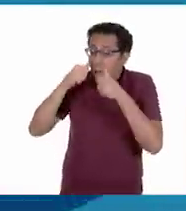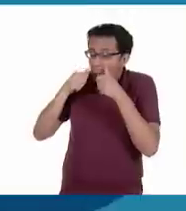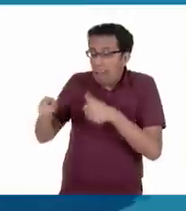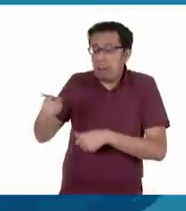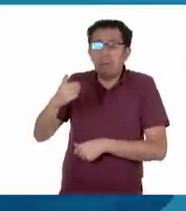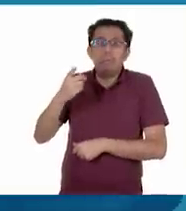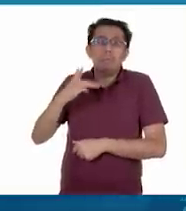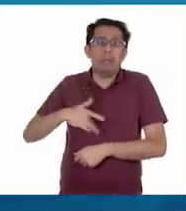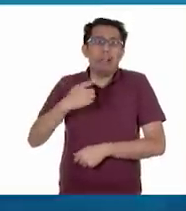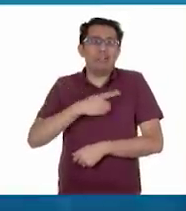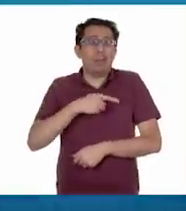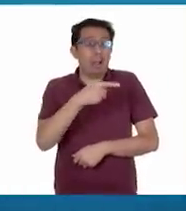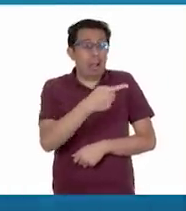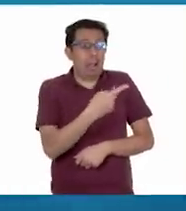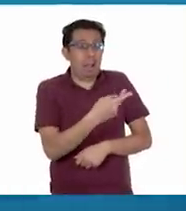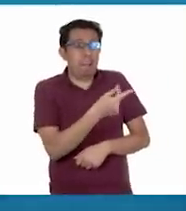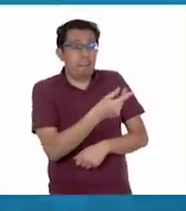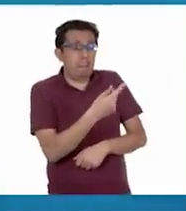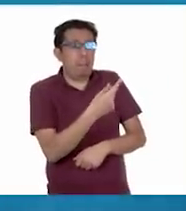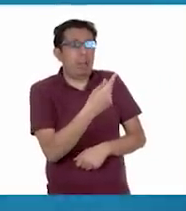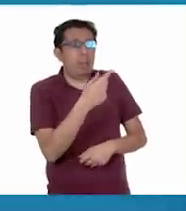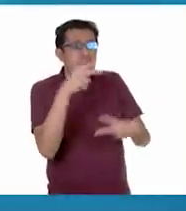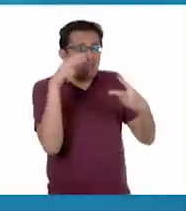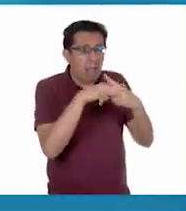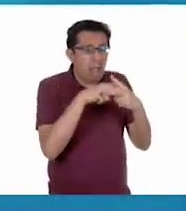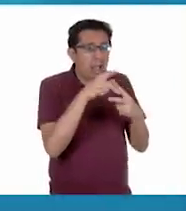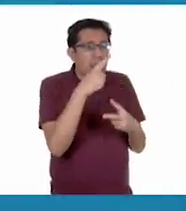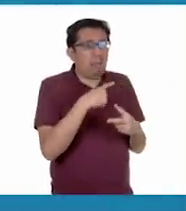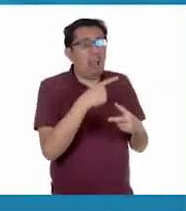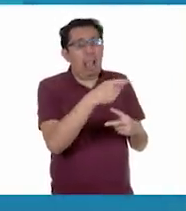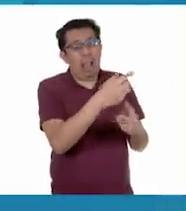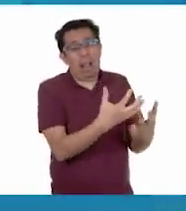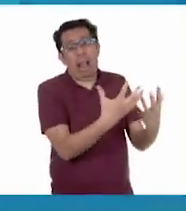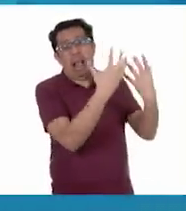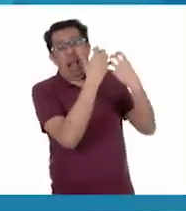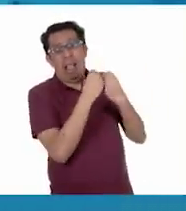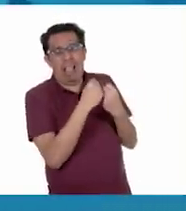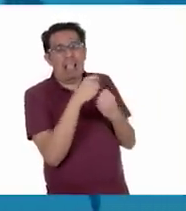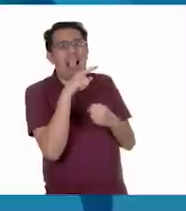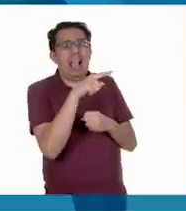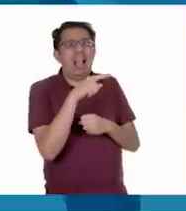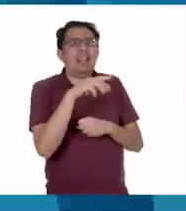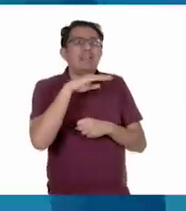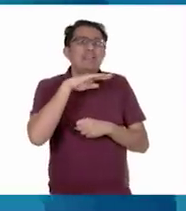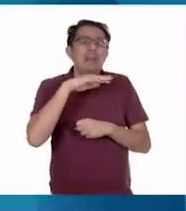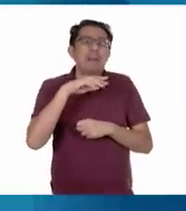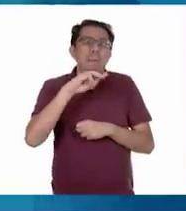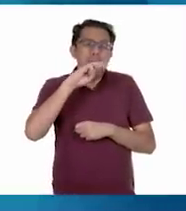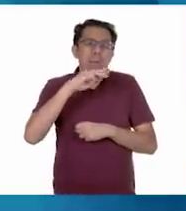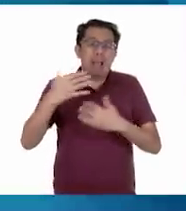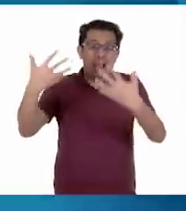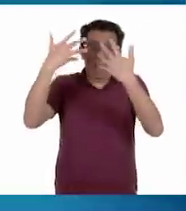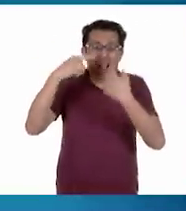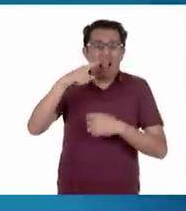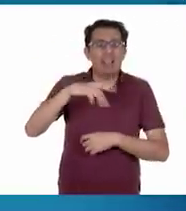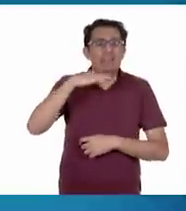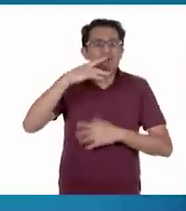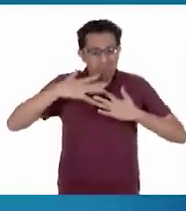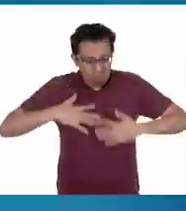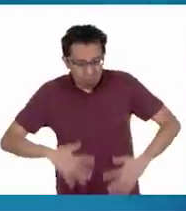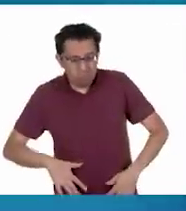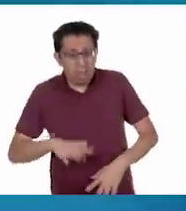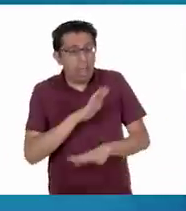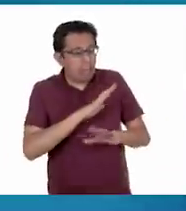Cacho y yo peleábamos mucho. Él se me subía todo lleno de lodo y mi mamá me regañaba porque ensuciaba la ropa. Le enseñé a no hacerlo y ahora no hay